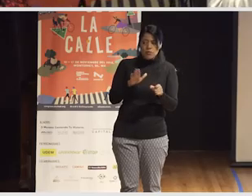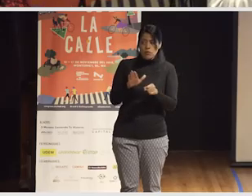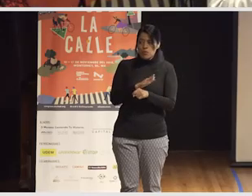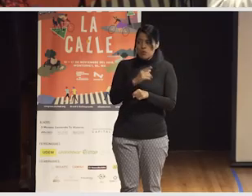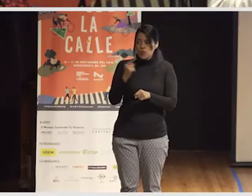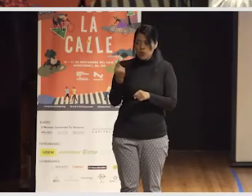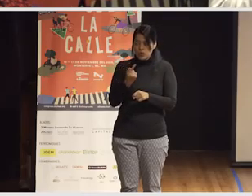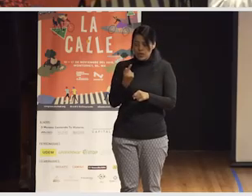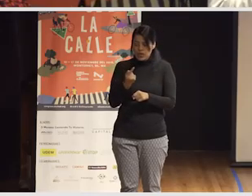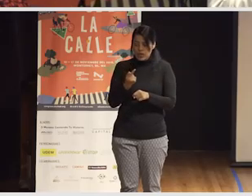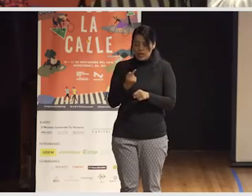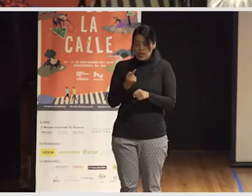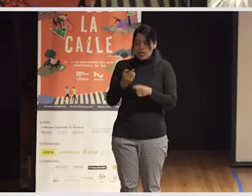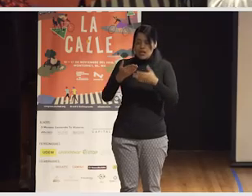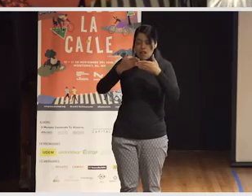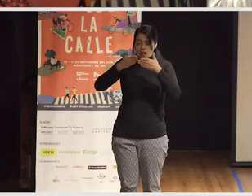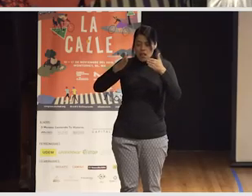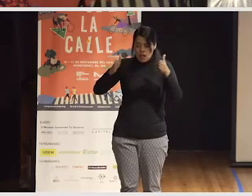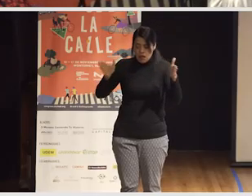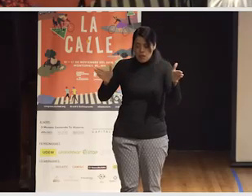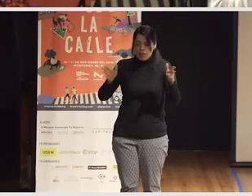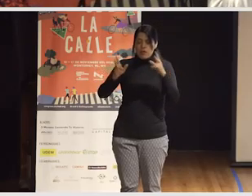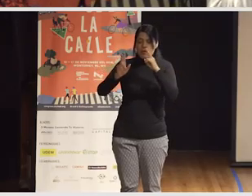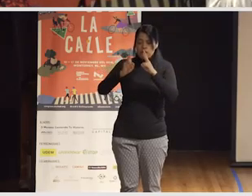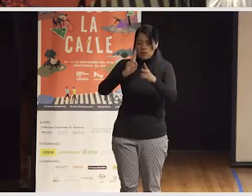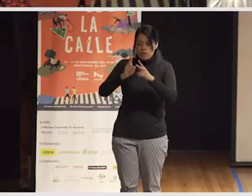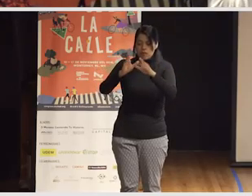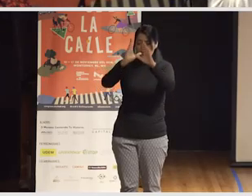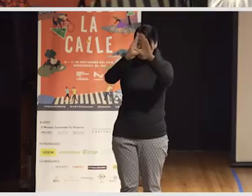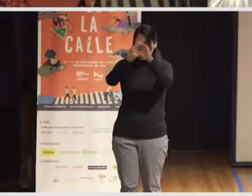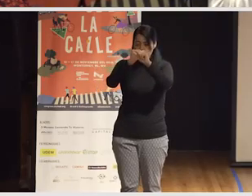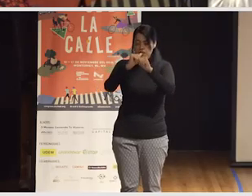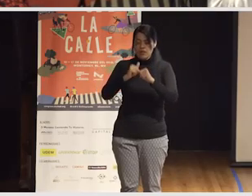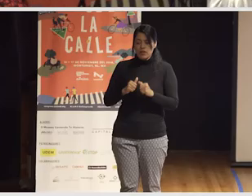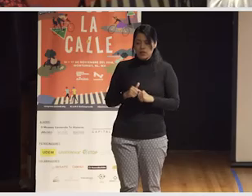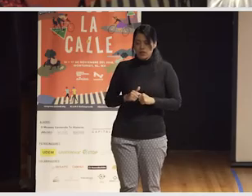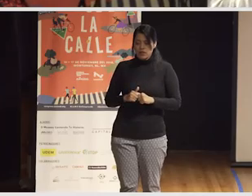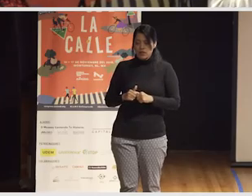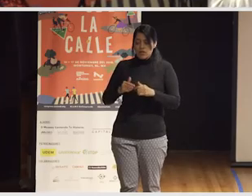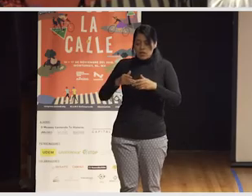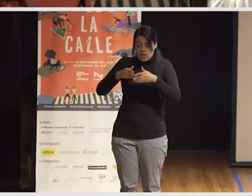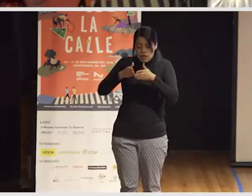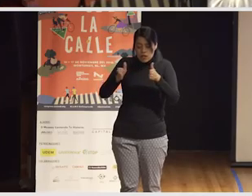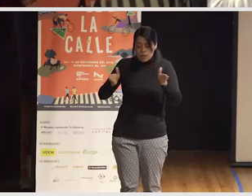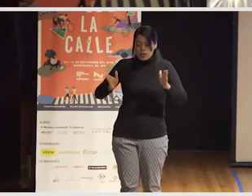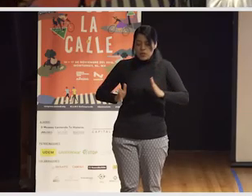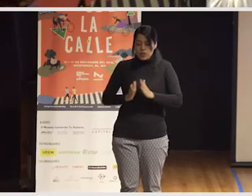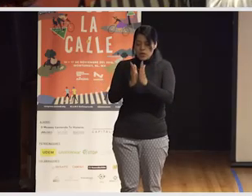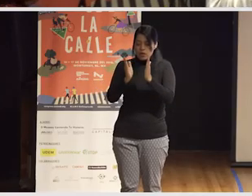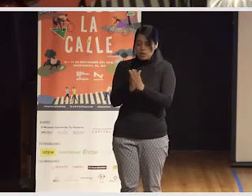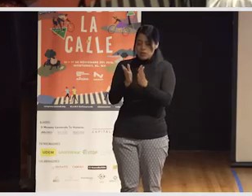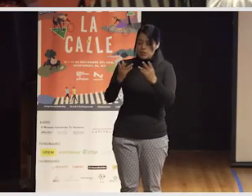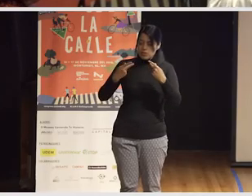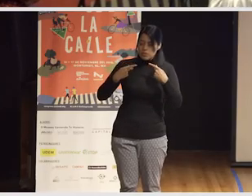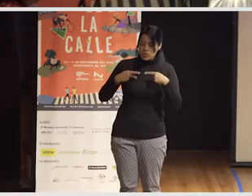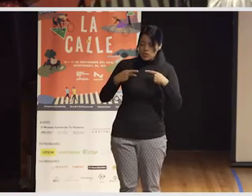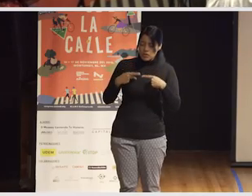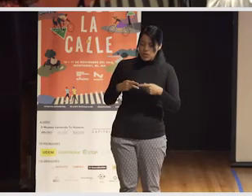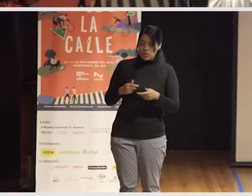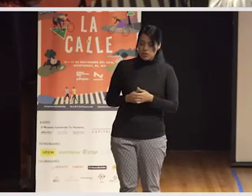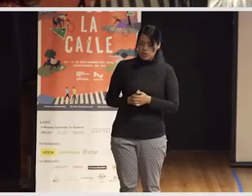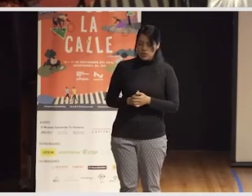esta esta apertura al diálogo y esta apertura hacia la participación ciudadana es por lo menos